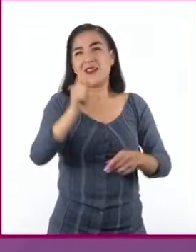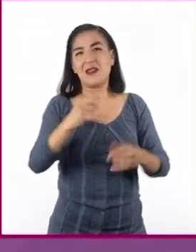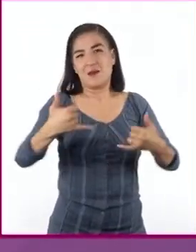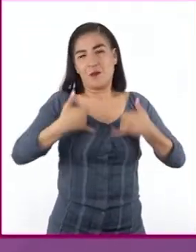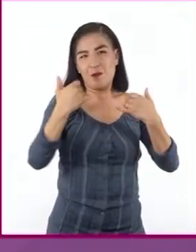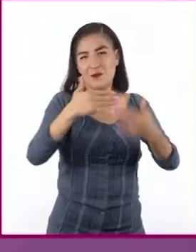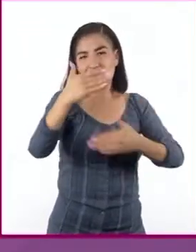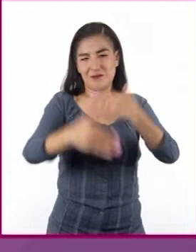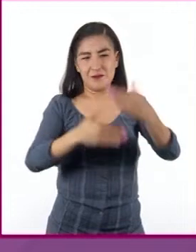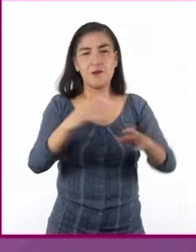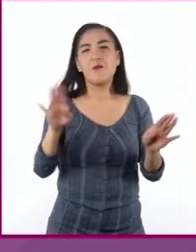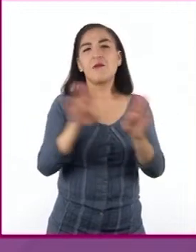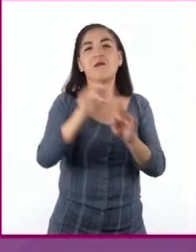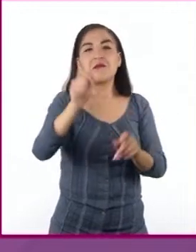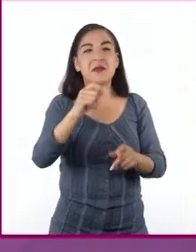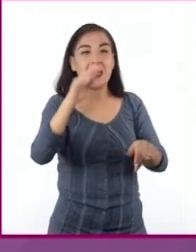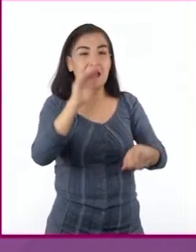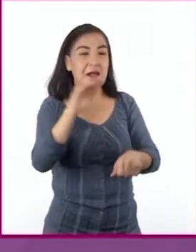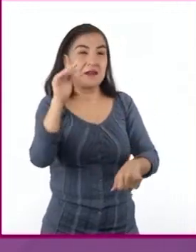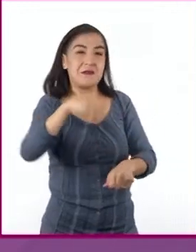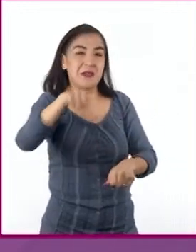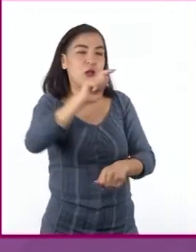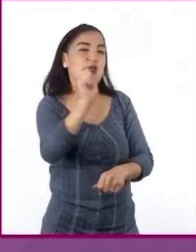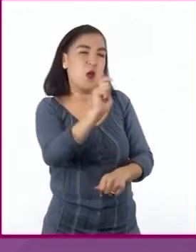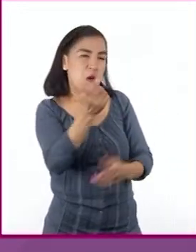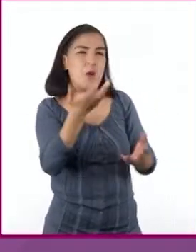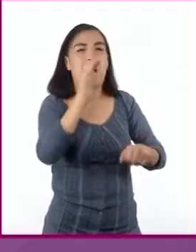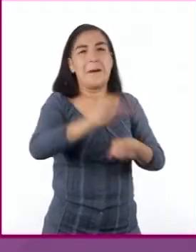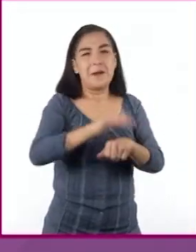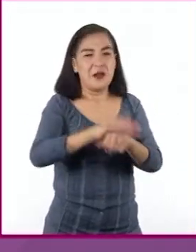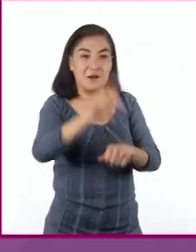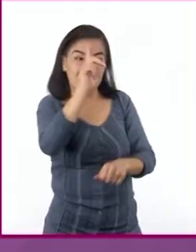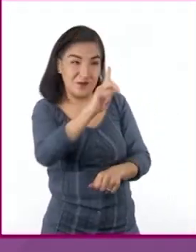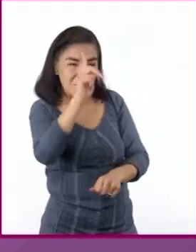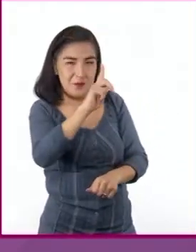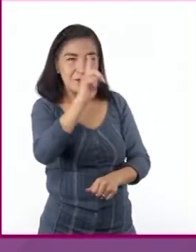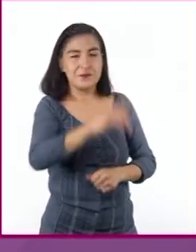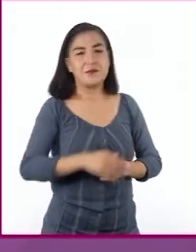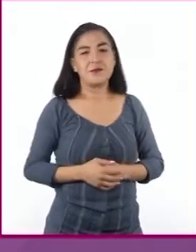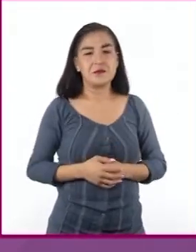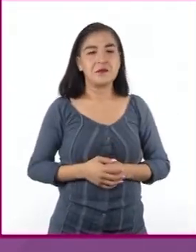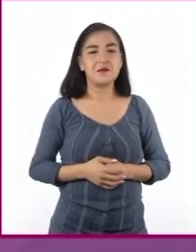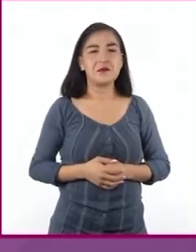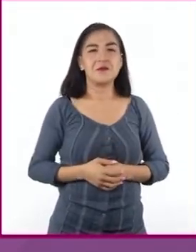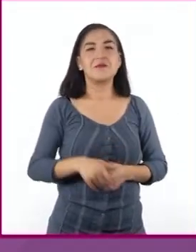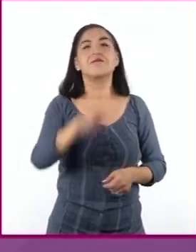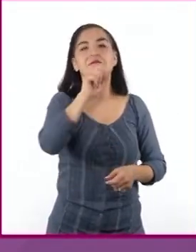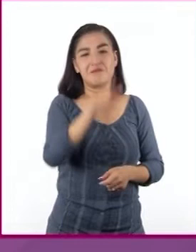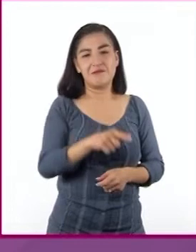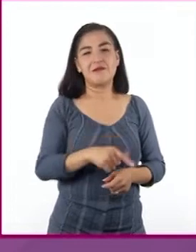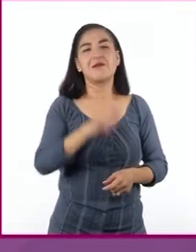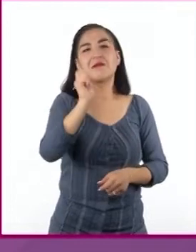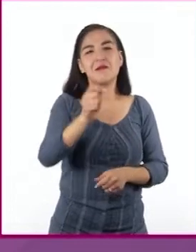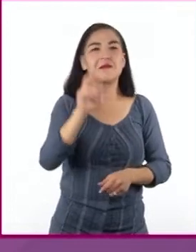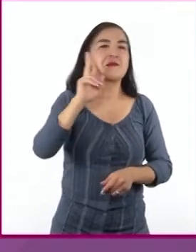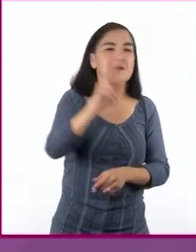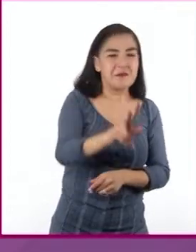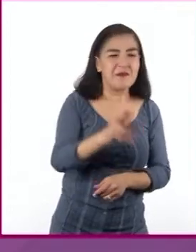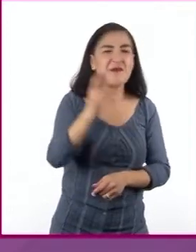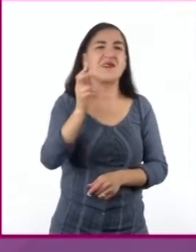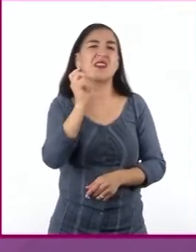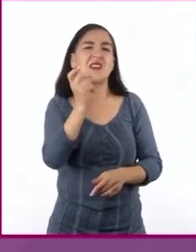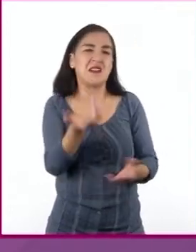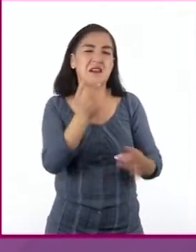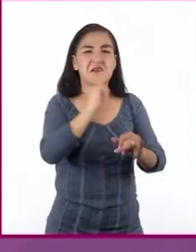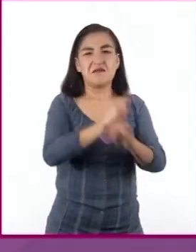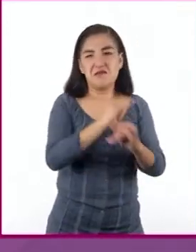dejan llevar por lo que les dicen sus pares, así como por los contenidos que ven y escuchan en las redes